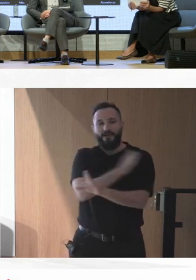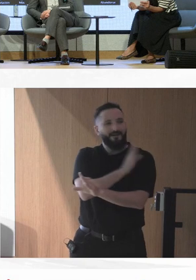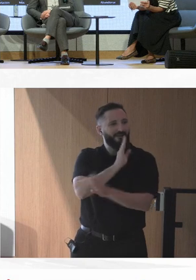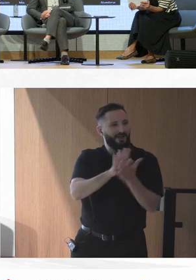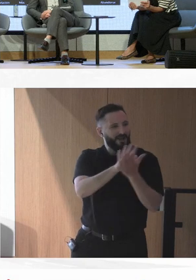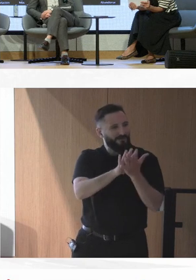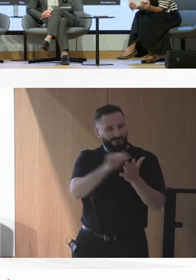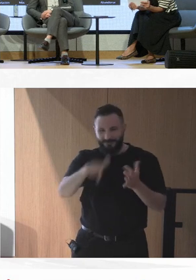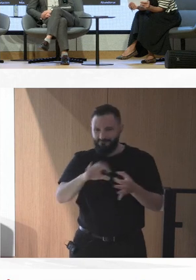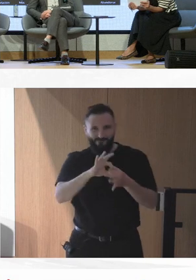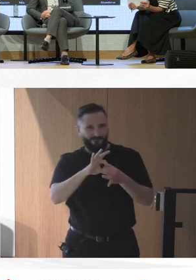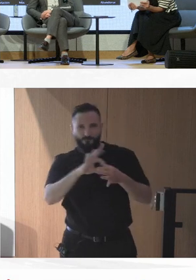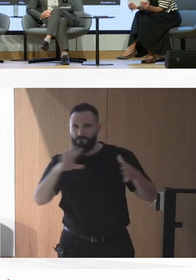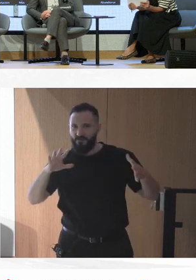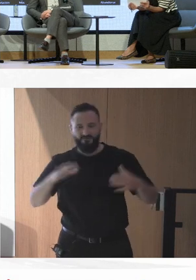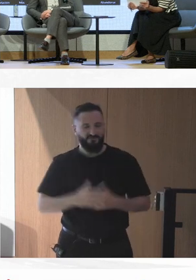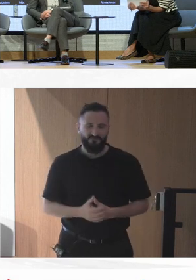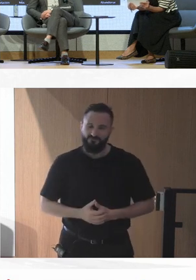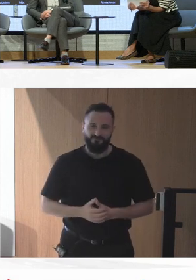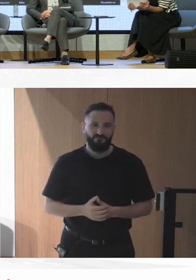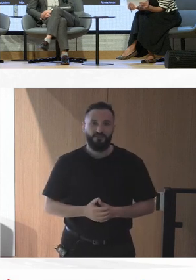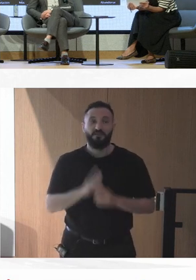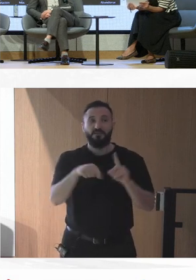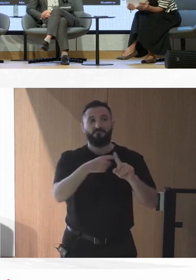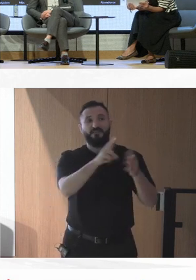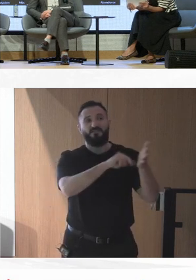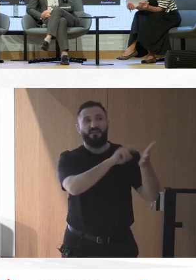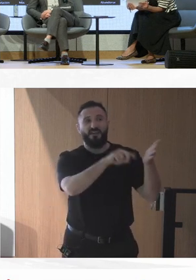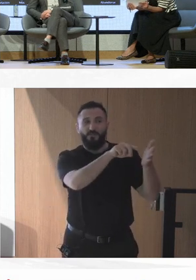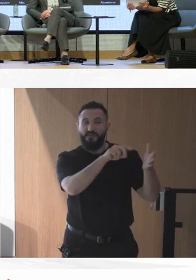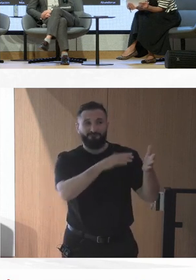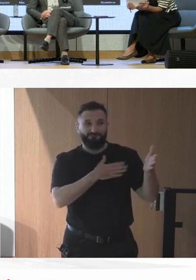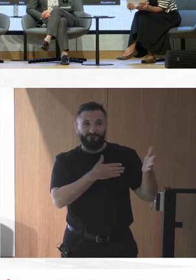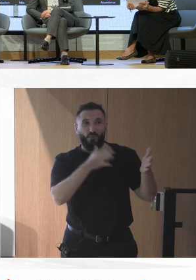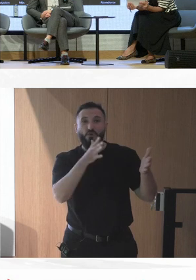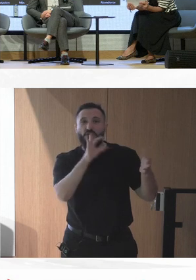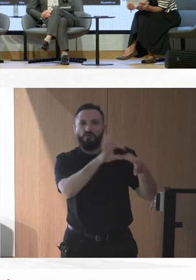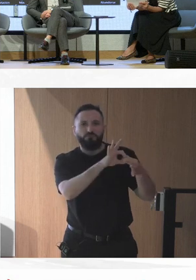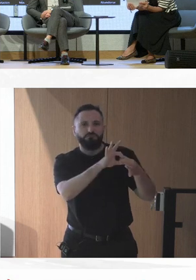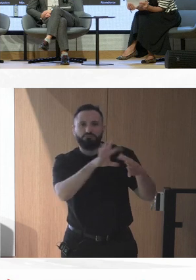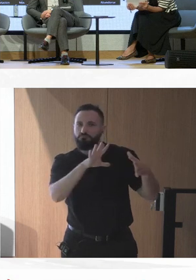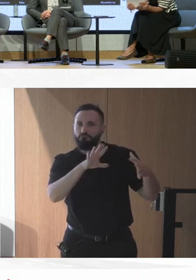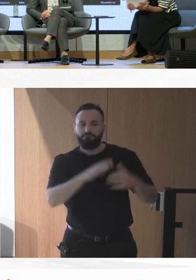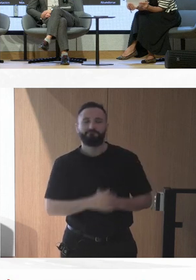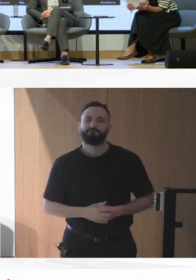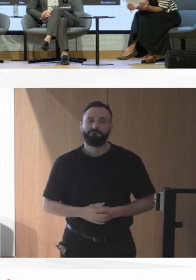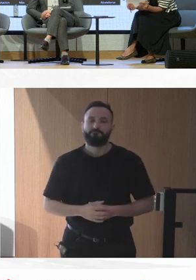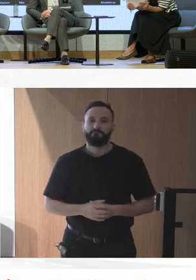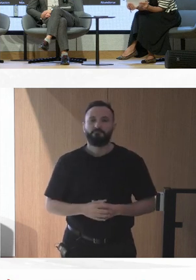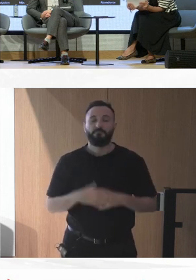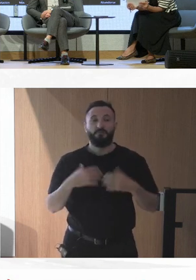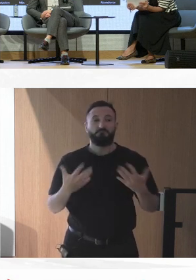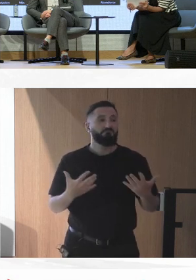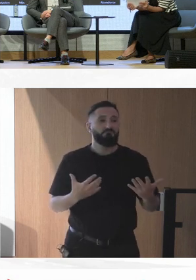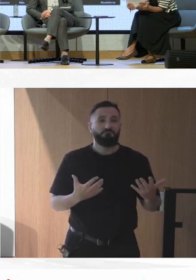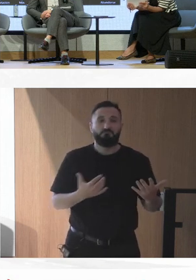nosotros y que están articuladas en la CRPD, mucho menos de lo que pueden tener que ver